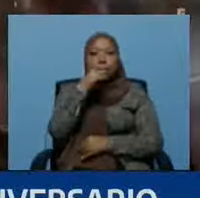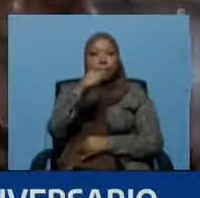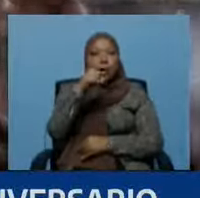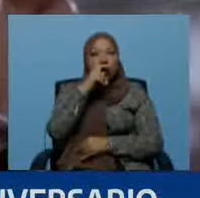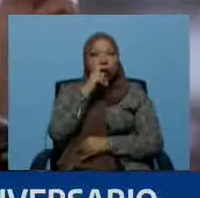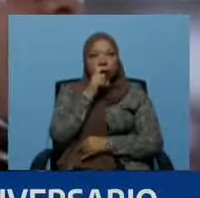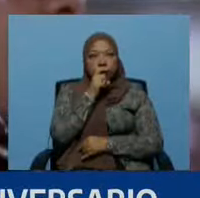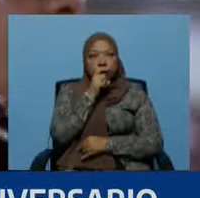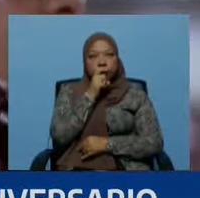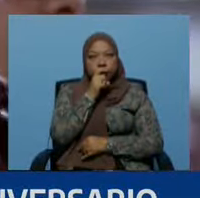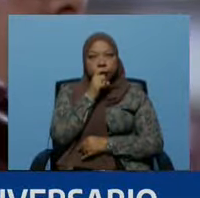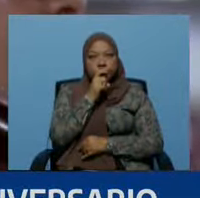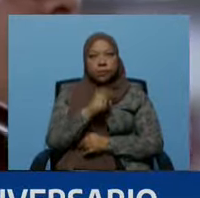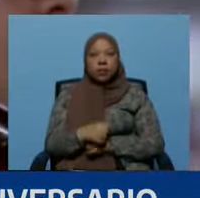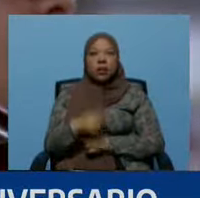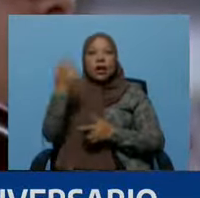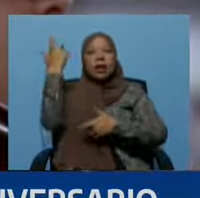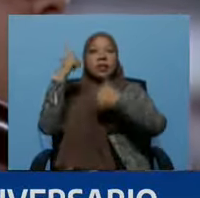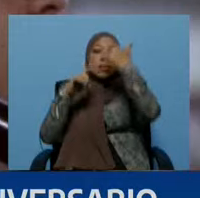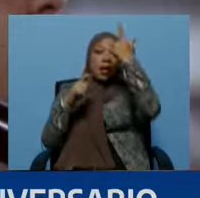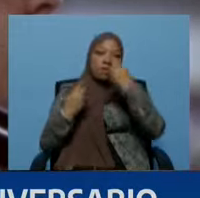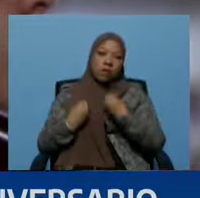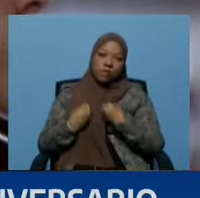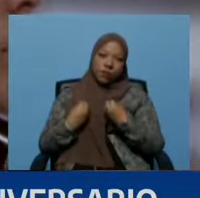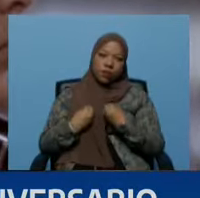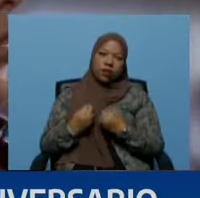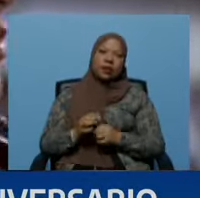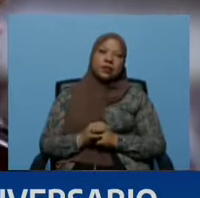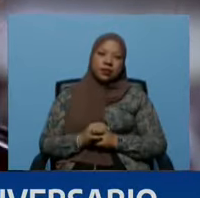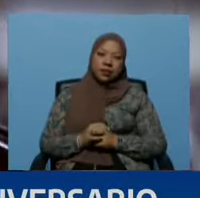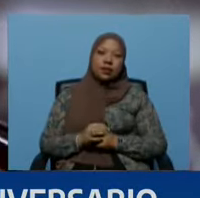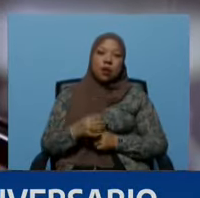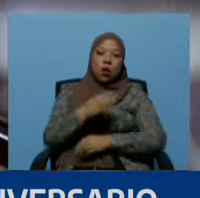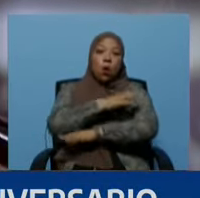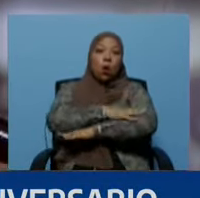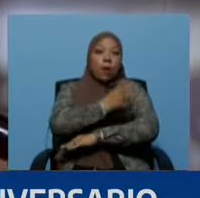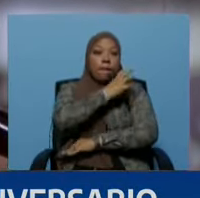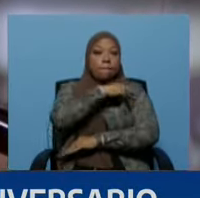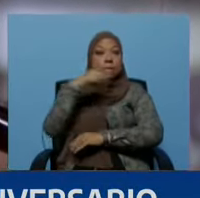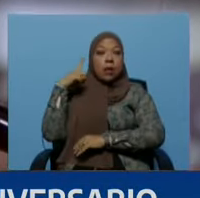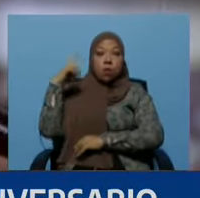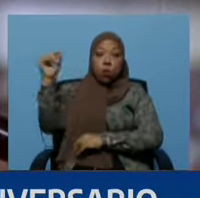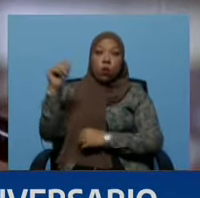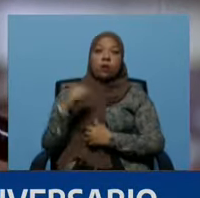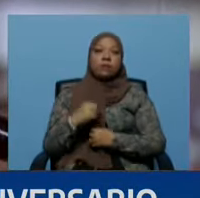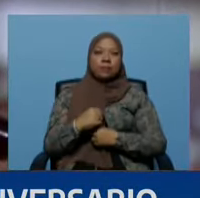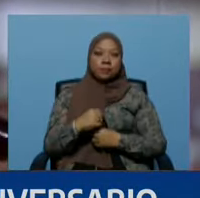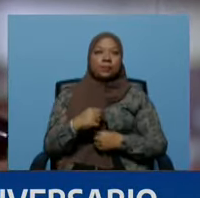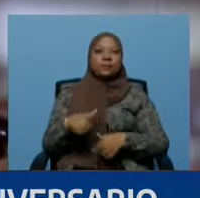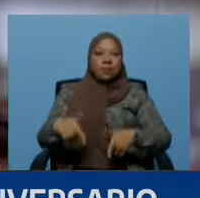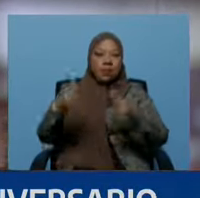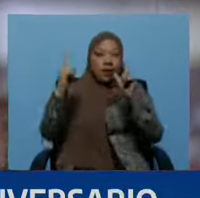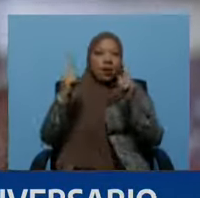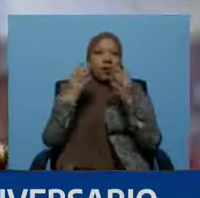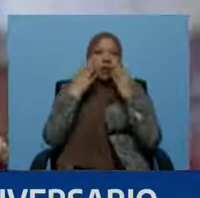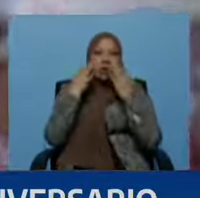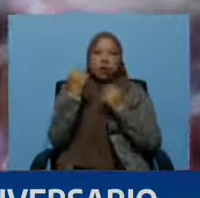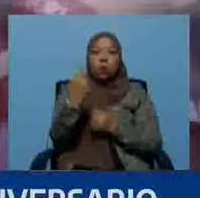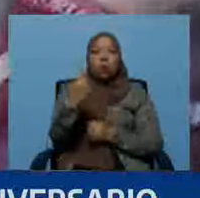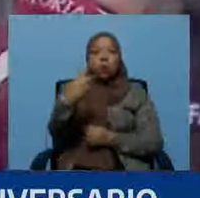Nicolás Maduro Moros. Chávez vive. La patria sigue. El comandante jefe, permiso para retirarnos. Adelante. Álale. De